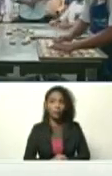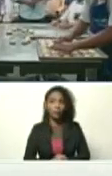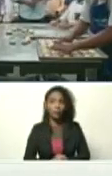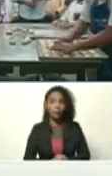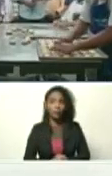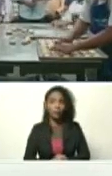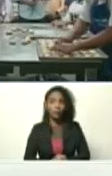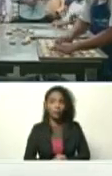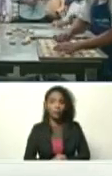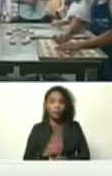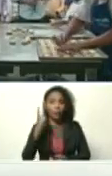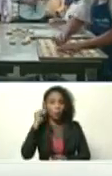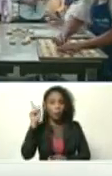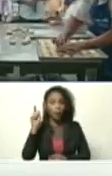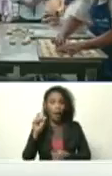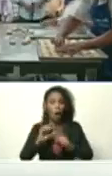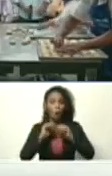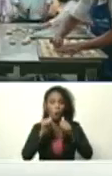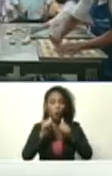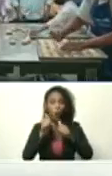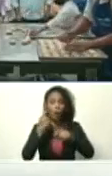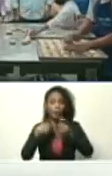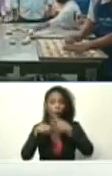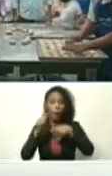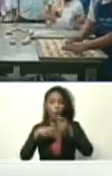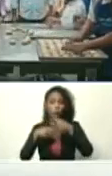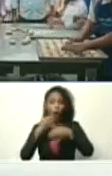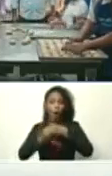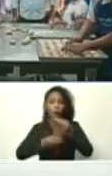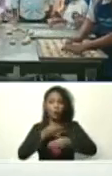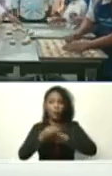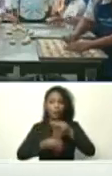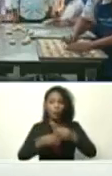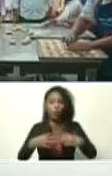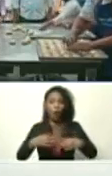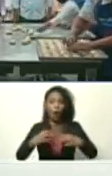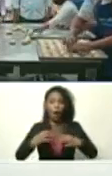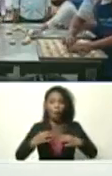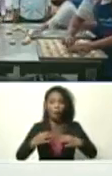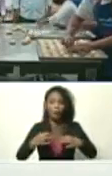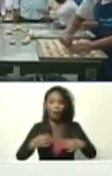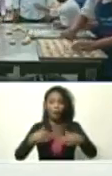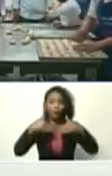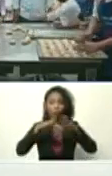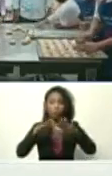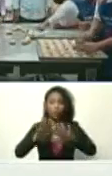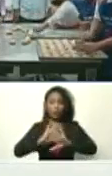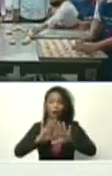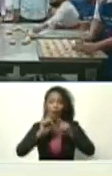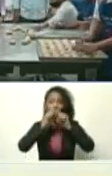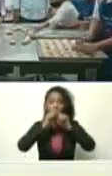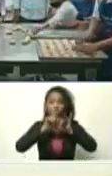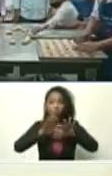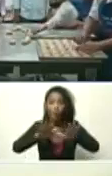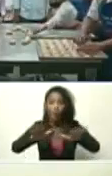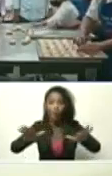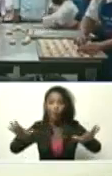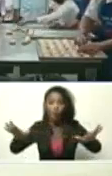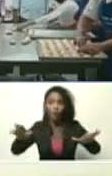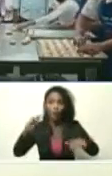Ella comenzó su negocio haciendo camisería y ya se ha estado extendiendo Nereida. Por aquí,